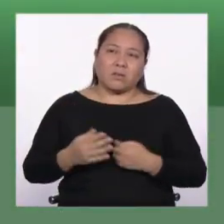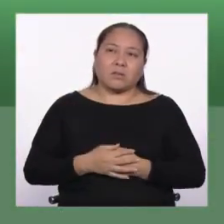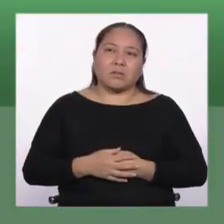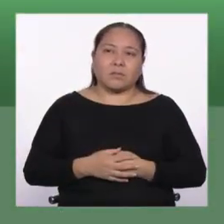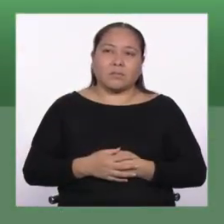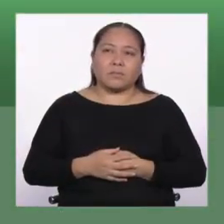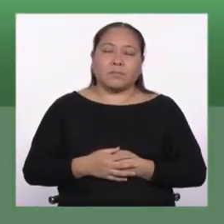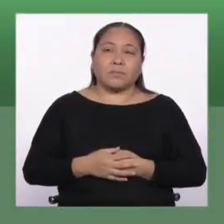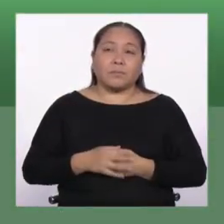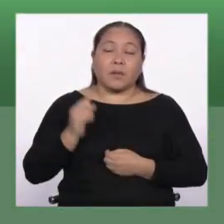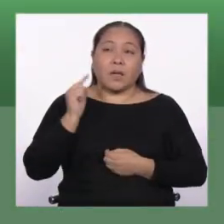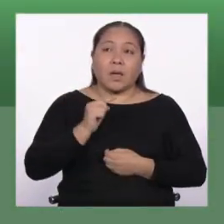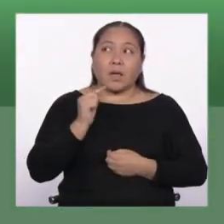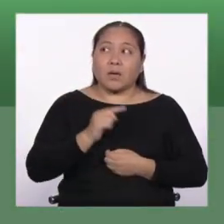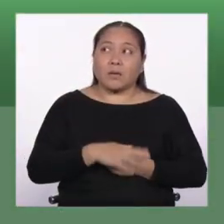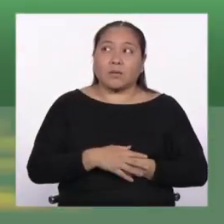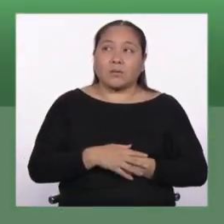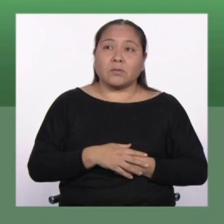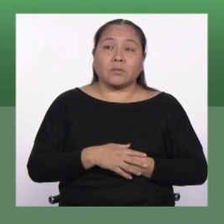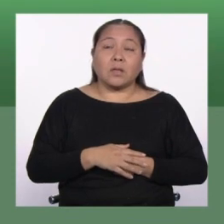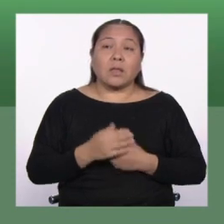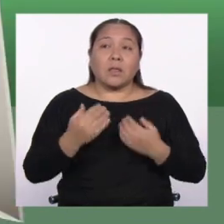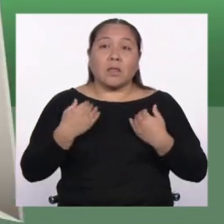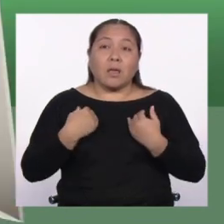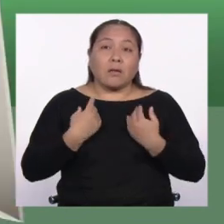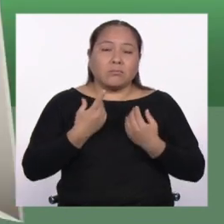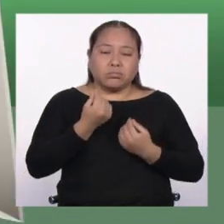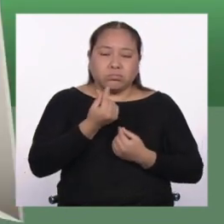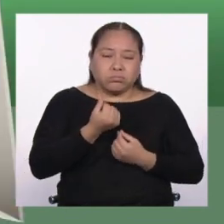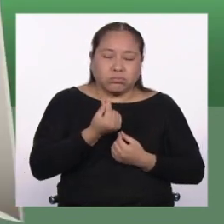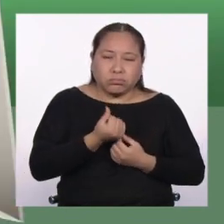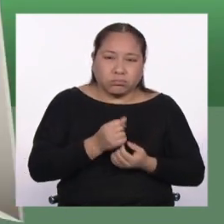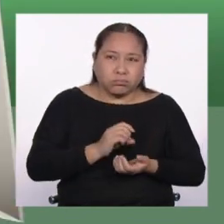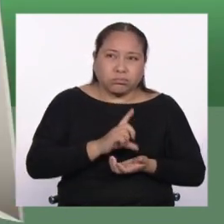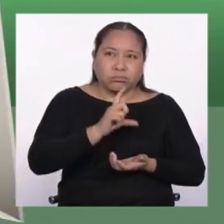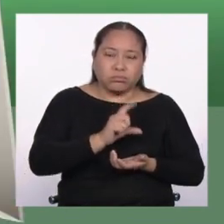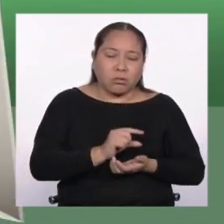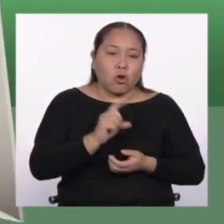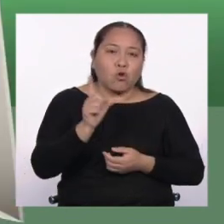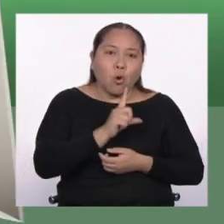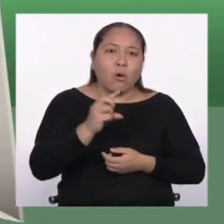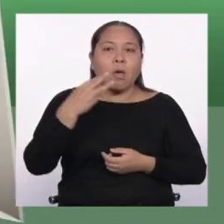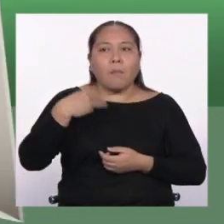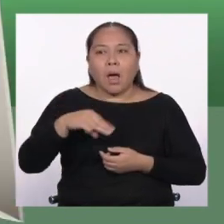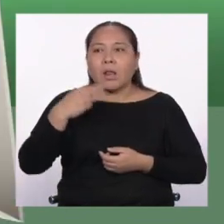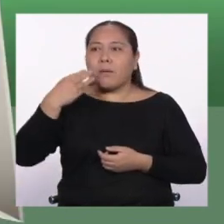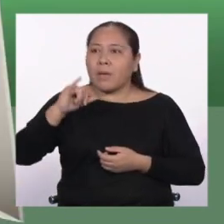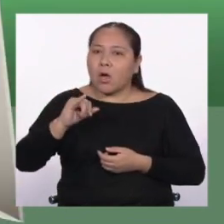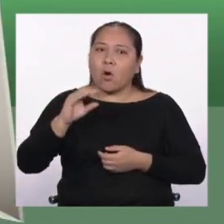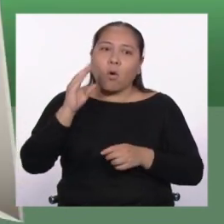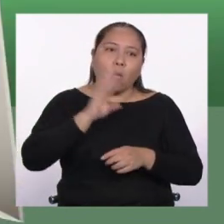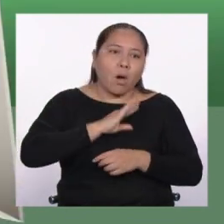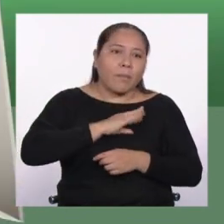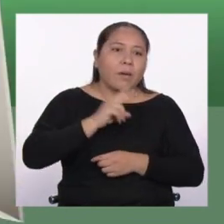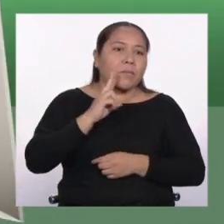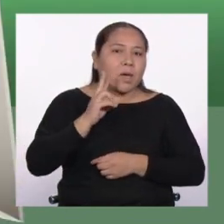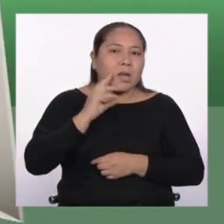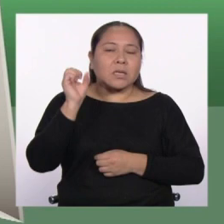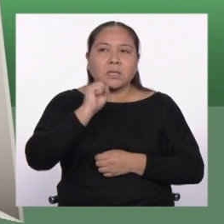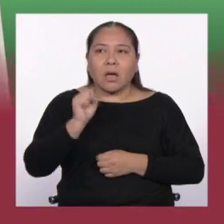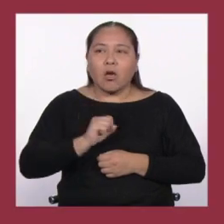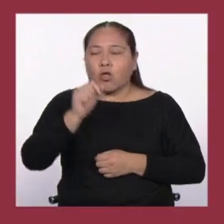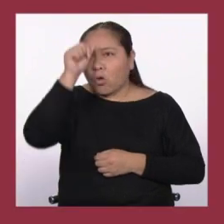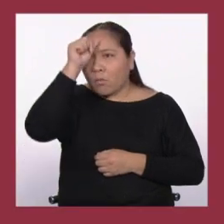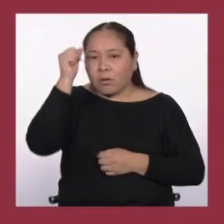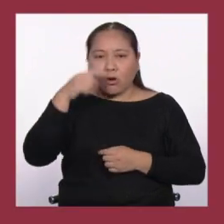Claro, ellos, aparte de no ver mucho dinero, de trabajar lunes, martes, miércoles, jueves, viernes, sábado y